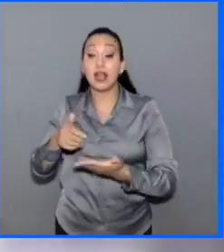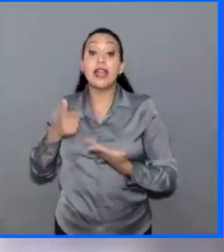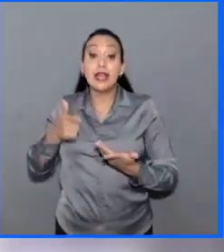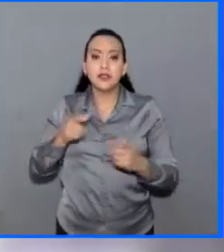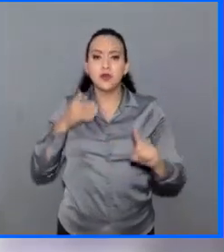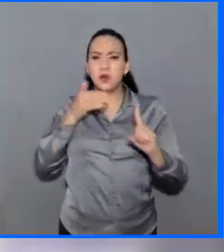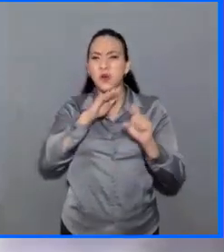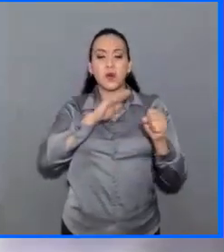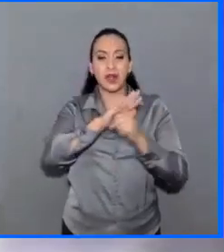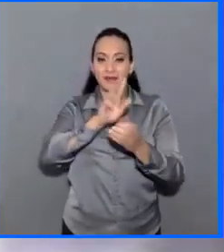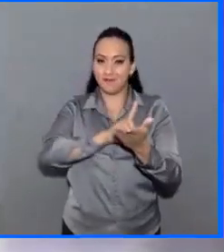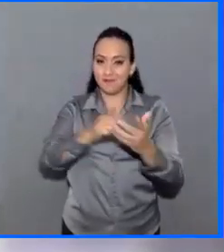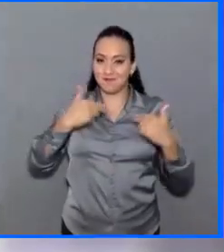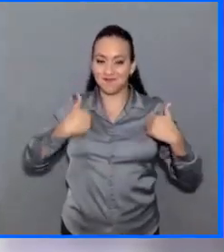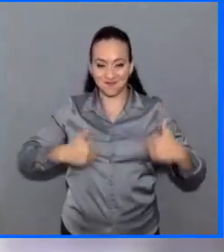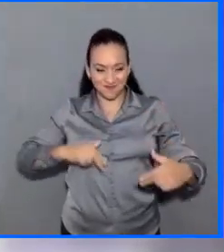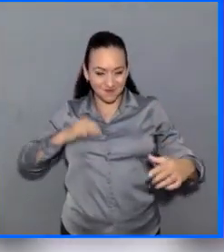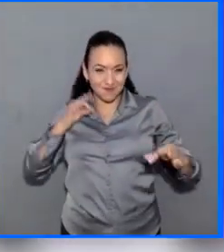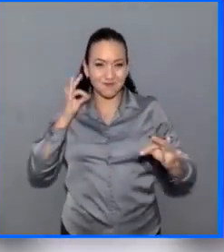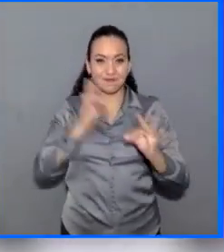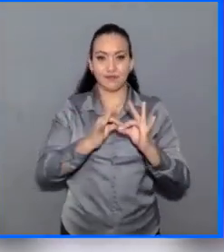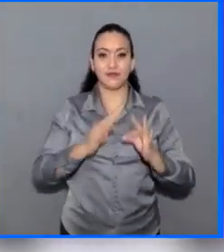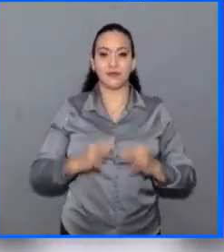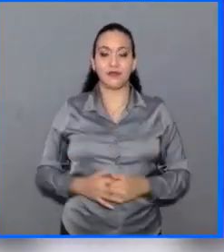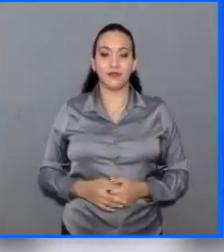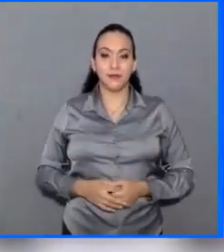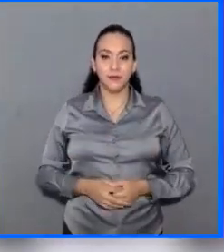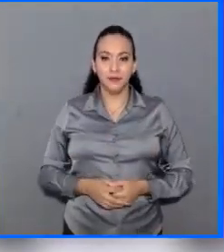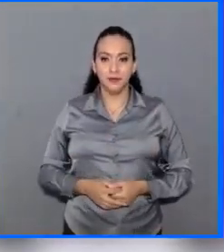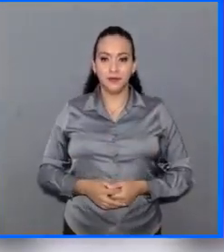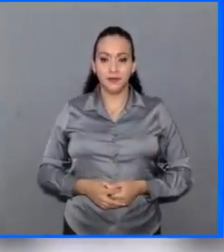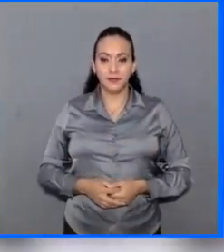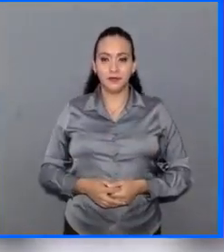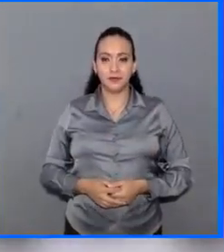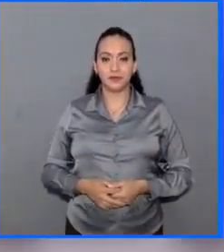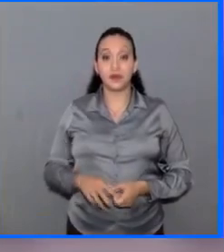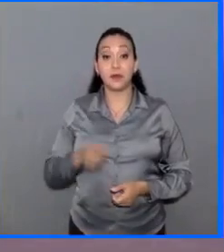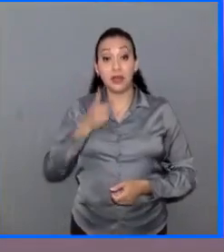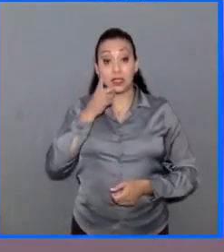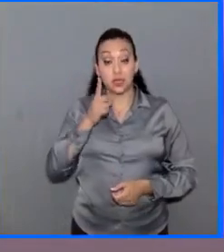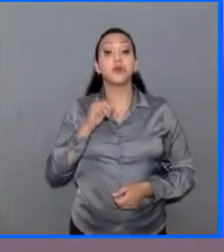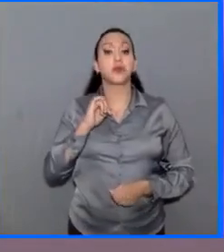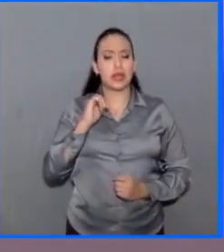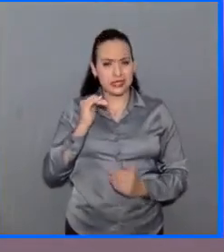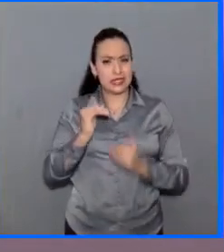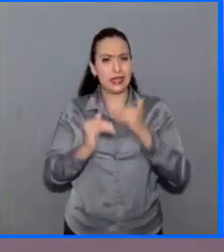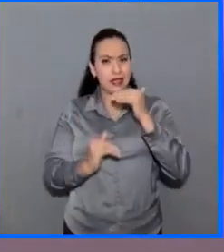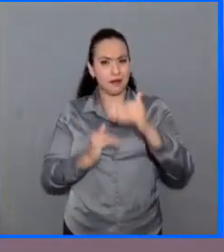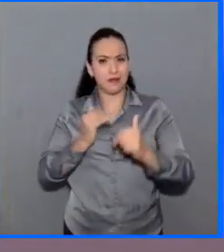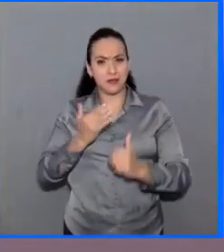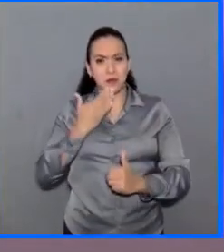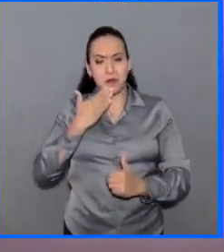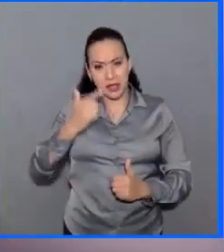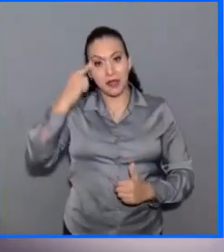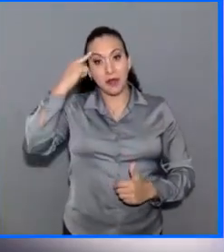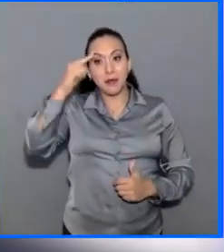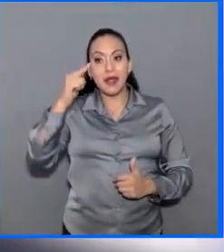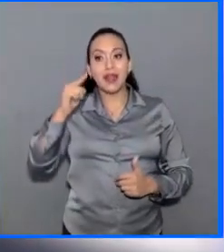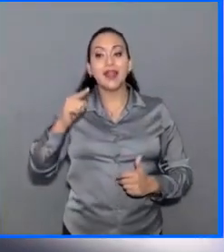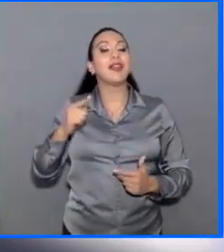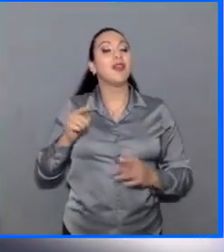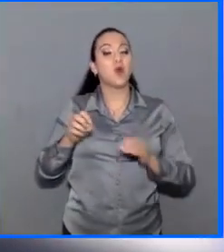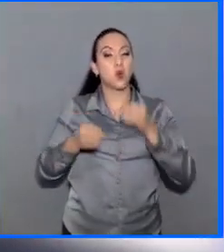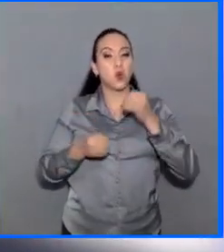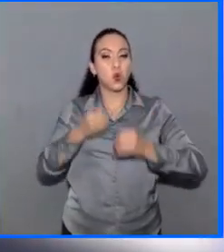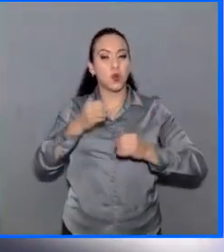la confianza ciudadana. Se aseguró que se han dado pasos concretos para avanzar hacia un sistema de justicia